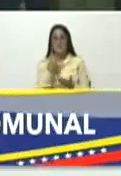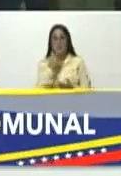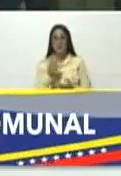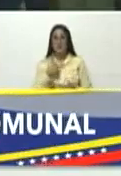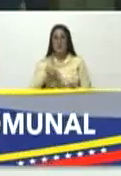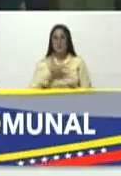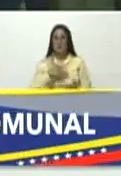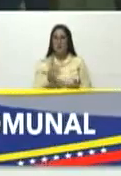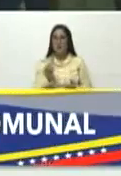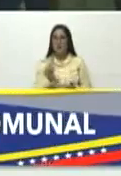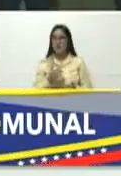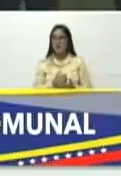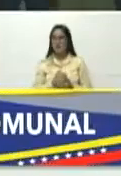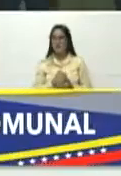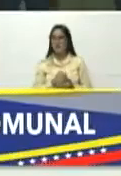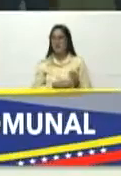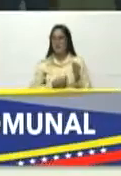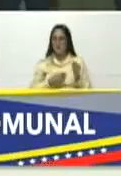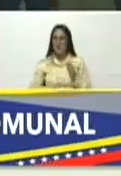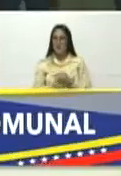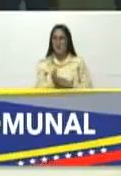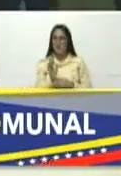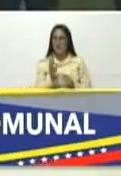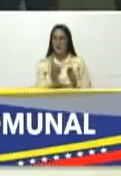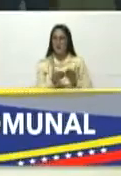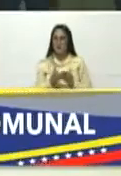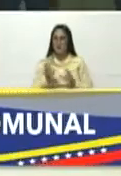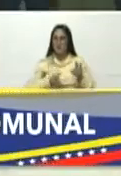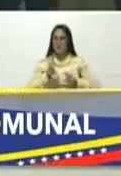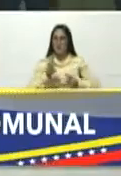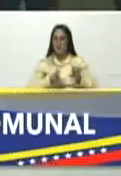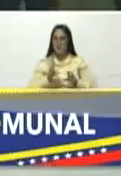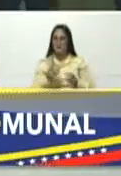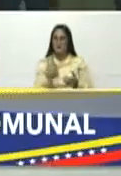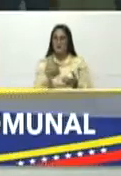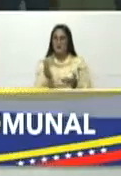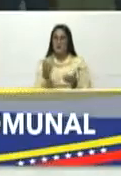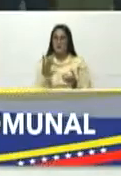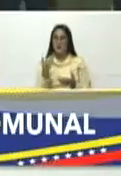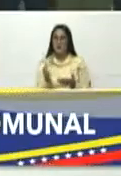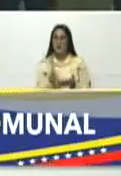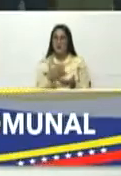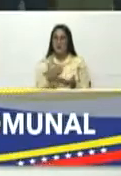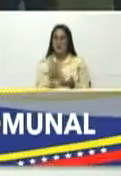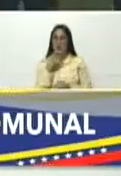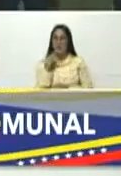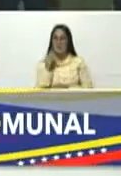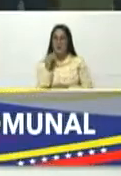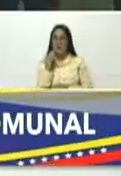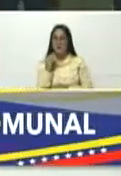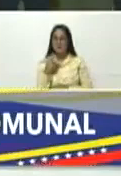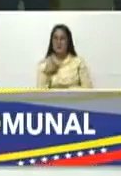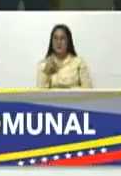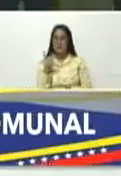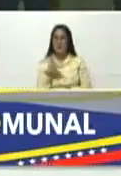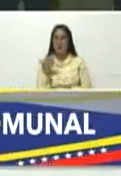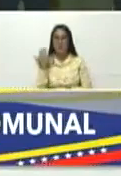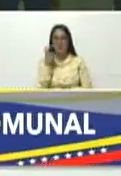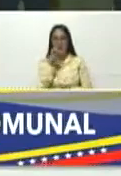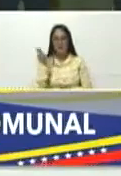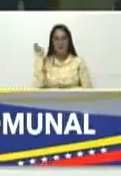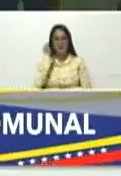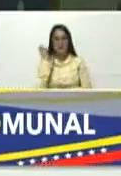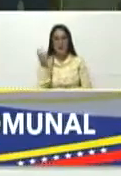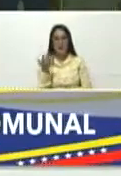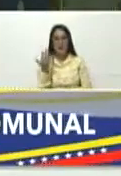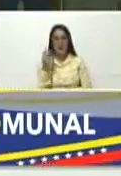Yo le mandé ese documento para que lo estudiaran. Ya me están llegando tres libros de experiencia. Yo desde que era canciller en el